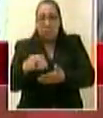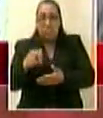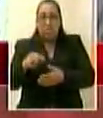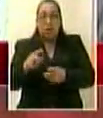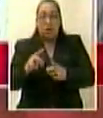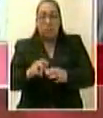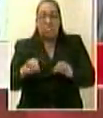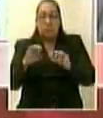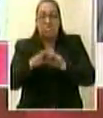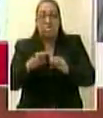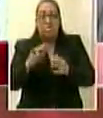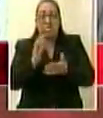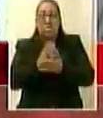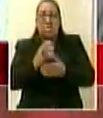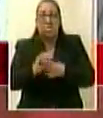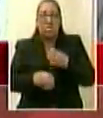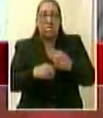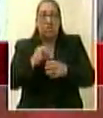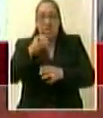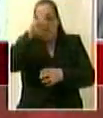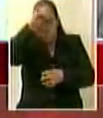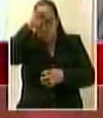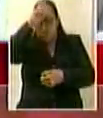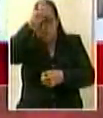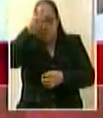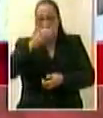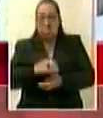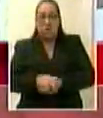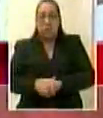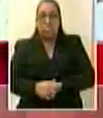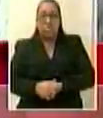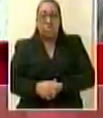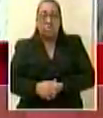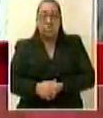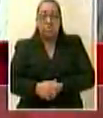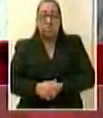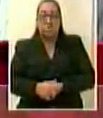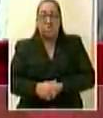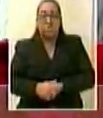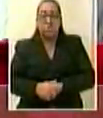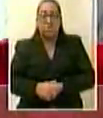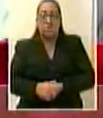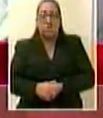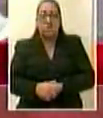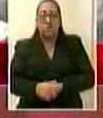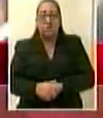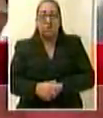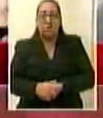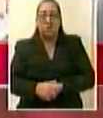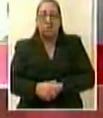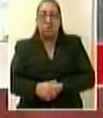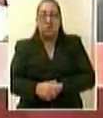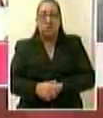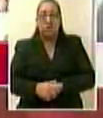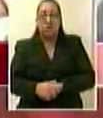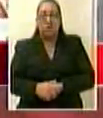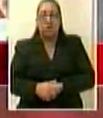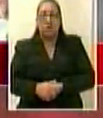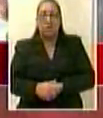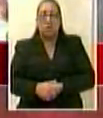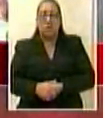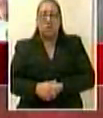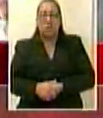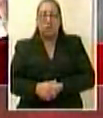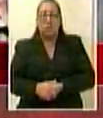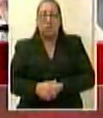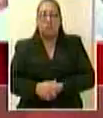glorioso e histórico Colegio de Ciencias del Cusco. El origen de este colegio se remonta todavía a la